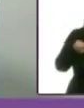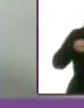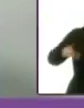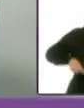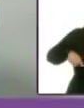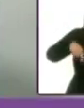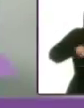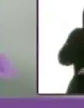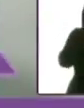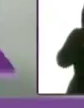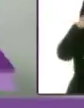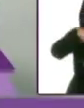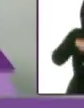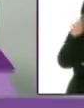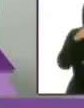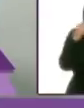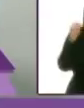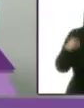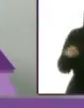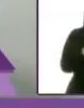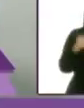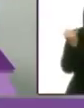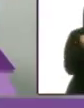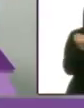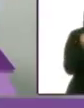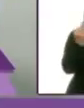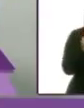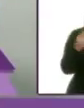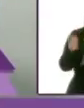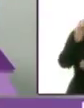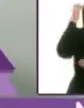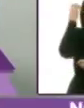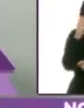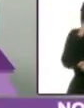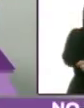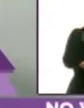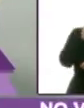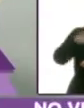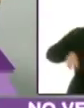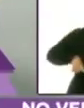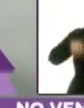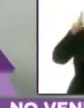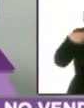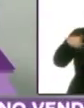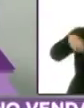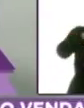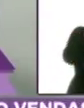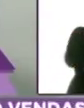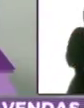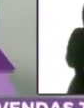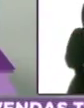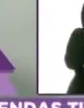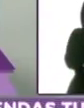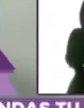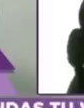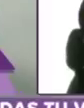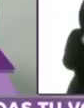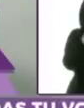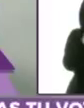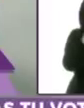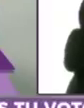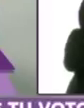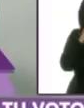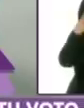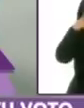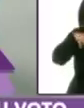cierto y es una realidad, lo que Mikel refleja o rescata o recuerda, pues es que el PRD y la izquierda tienen una